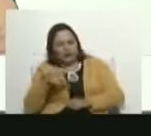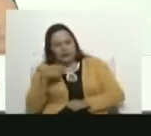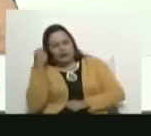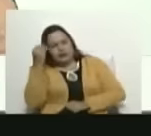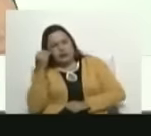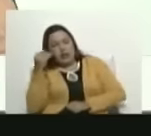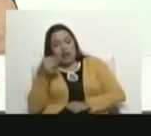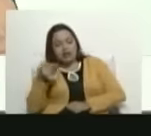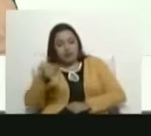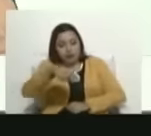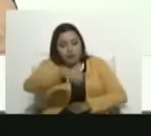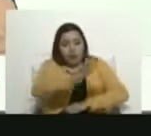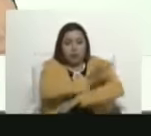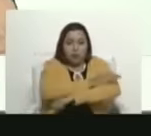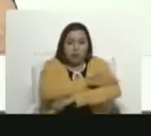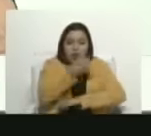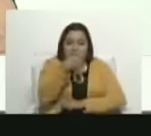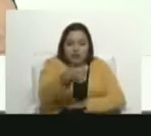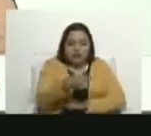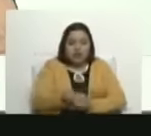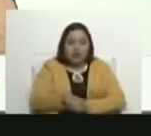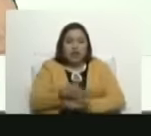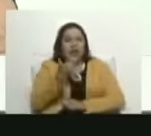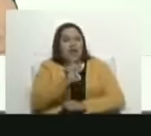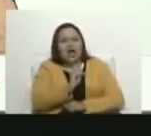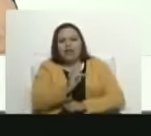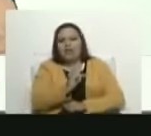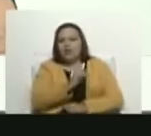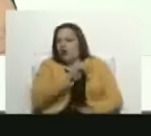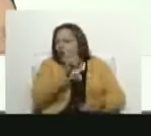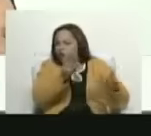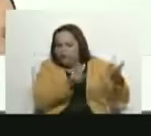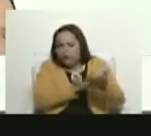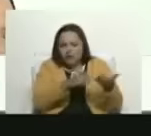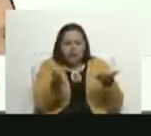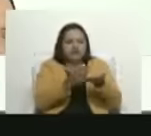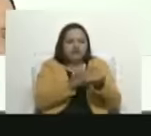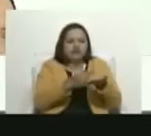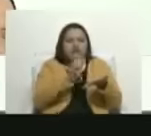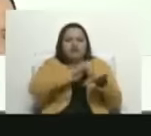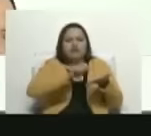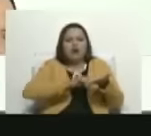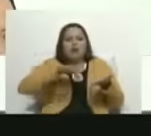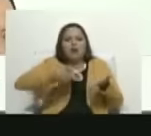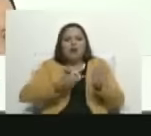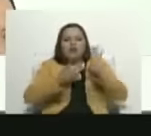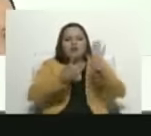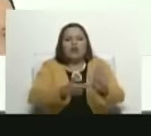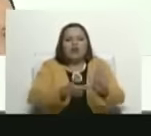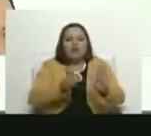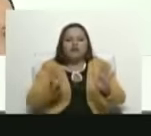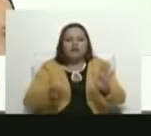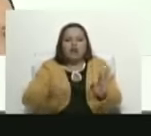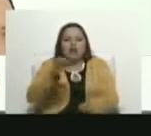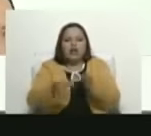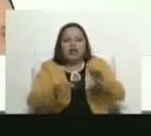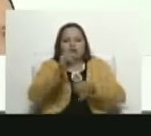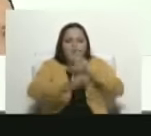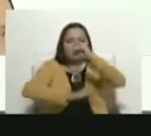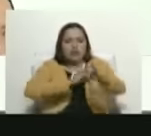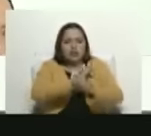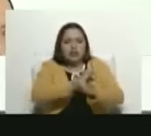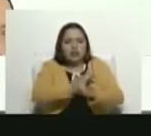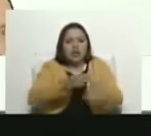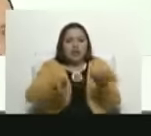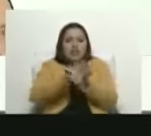donde ellos dicen que hay suficientes documentos que pueden demostrar en la Corte Internacional de Justicia